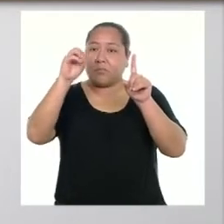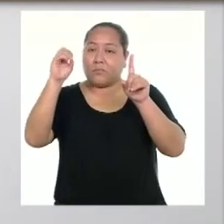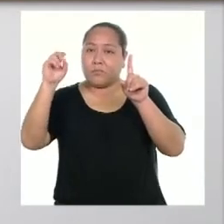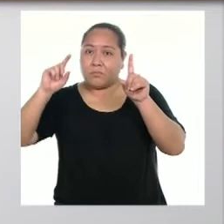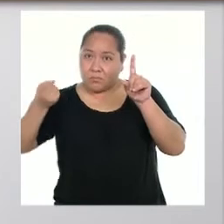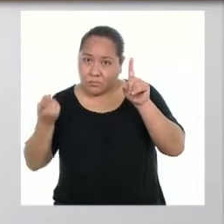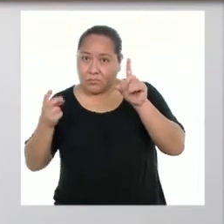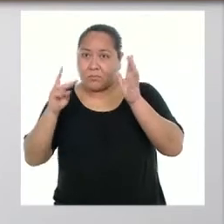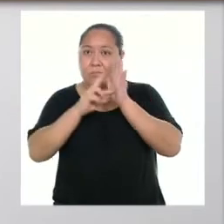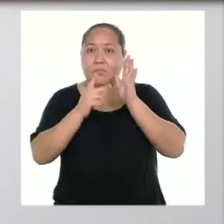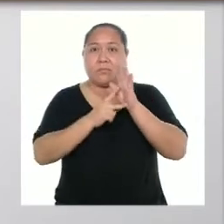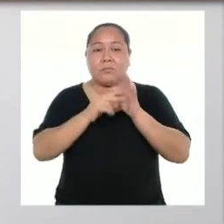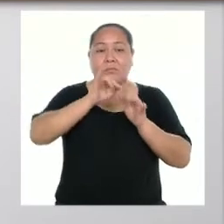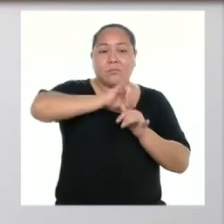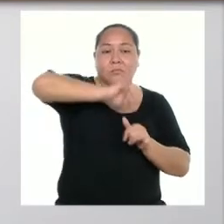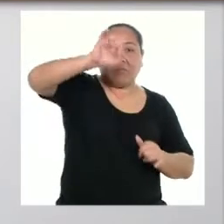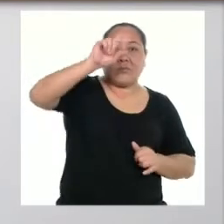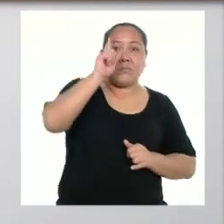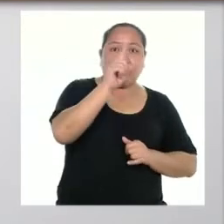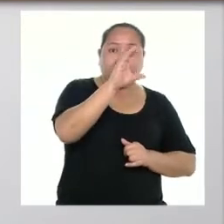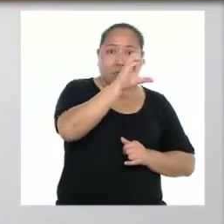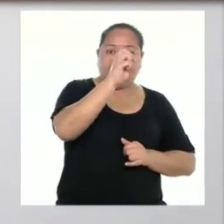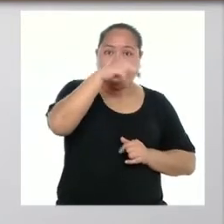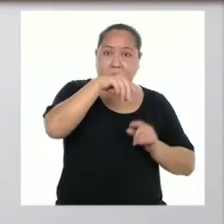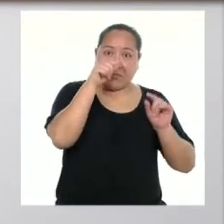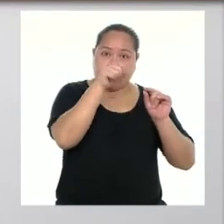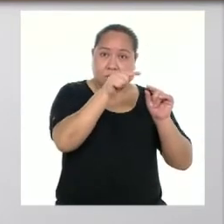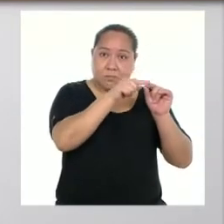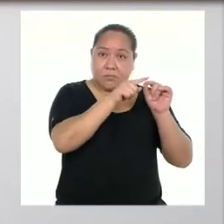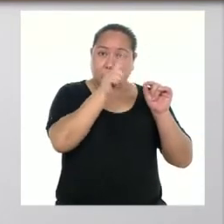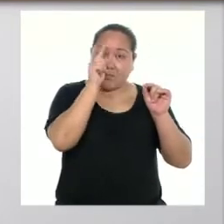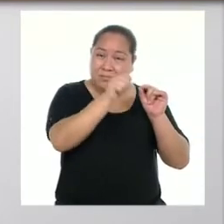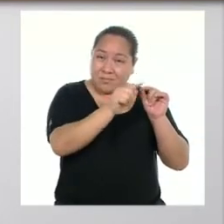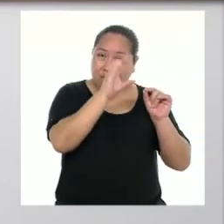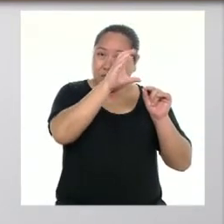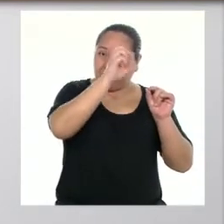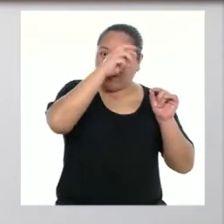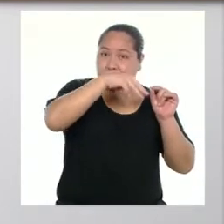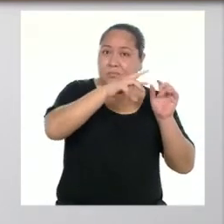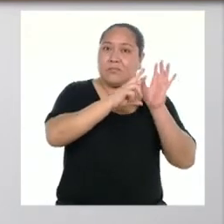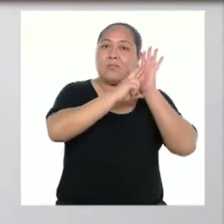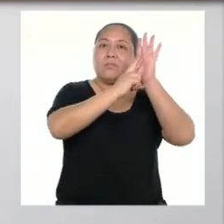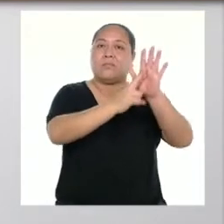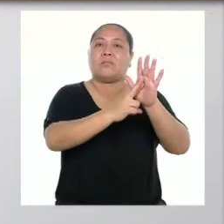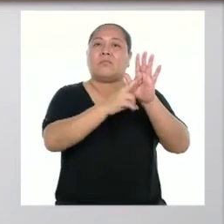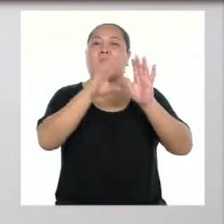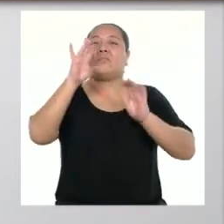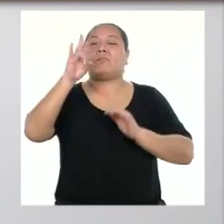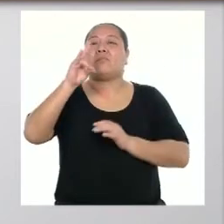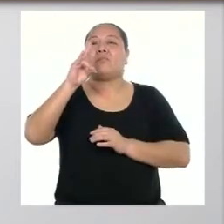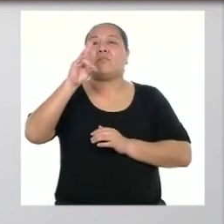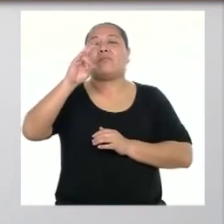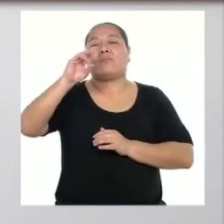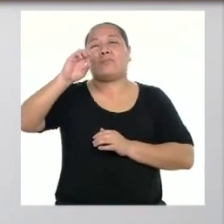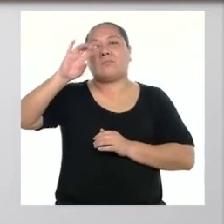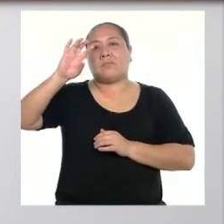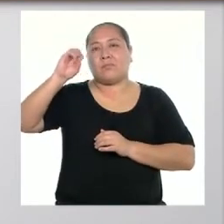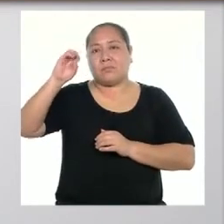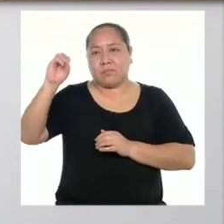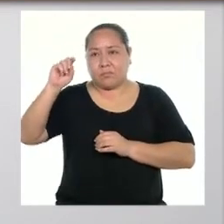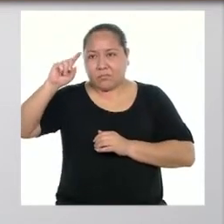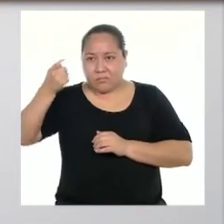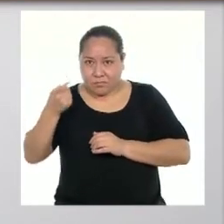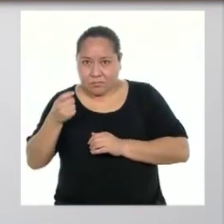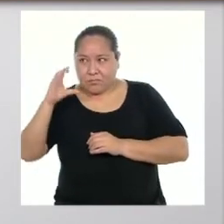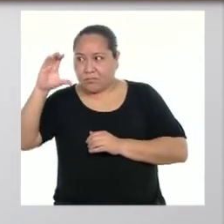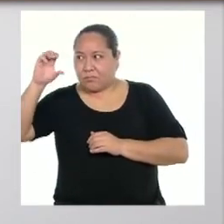quiere decir que si mides 1 centímetro en el mapa, ese centímetro representa 700.000 centímetros en